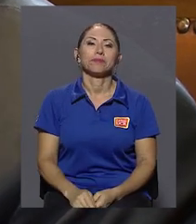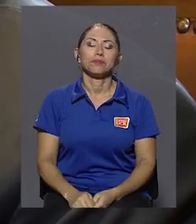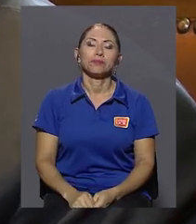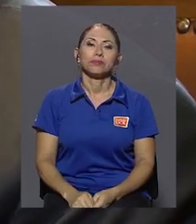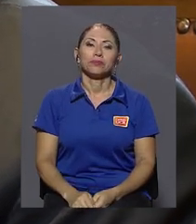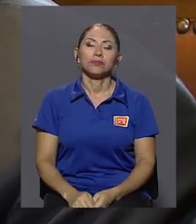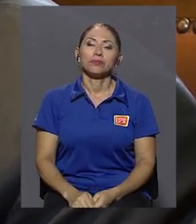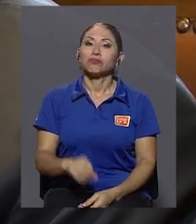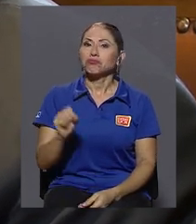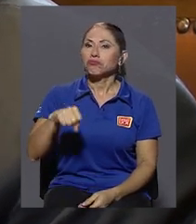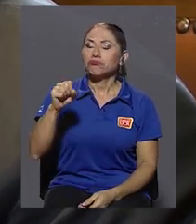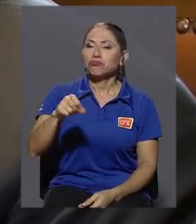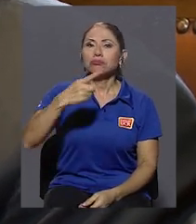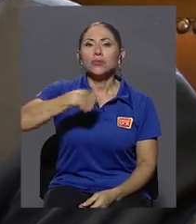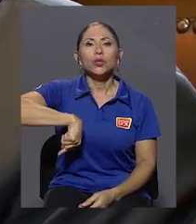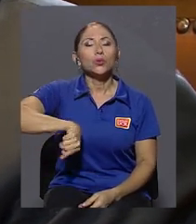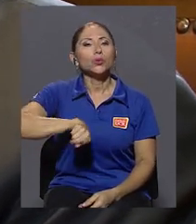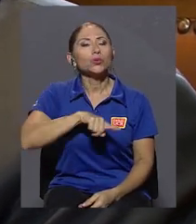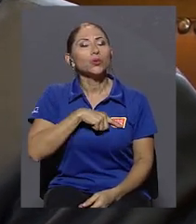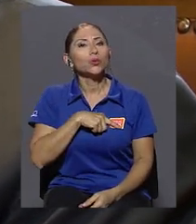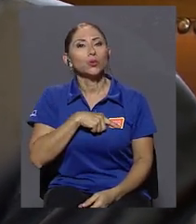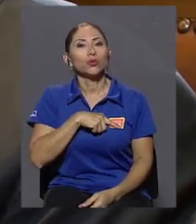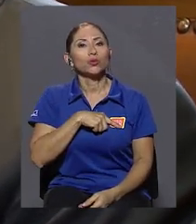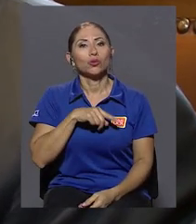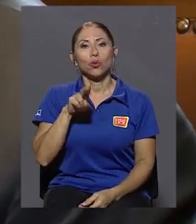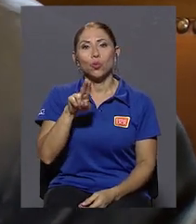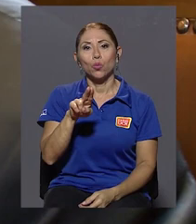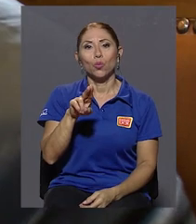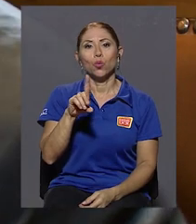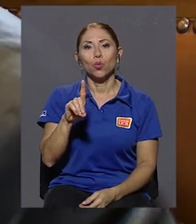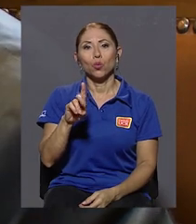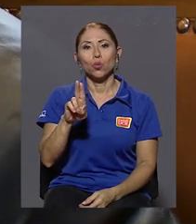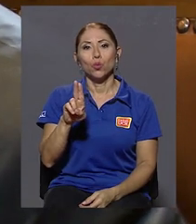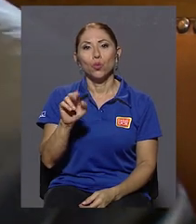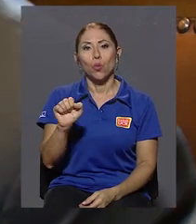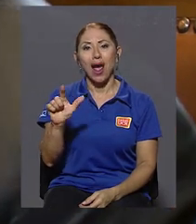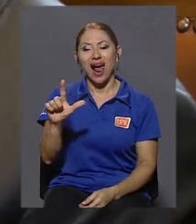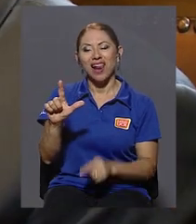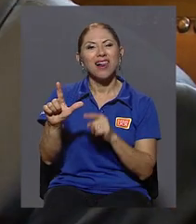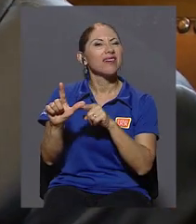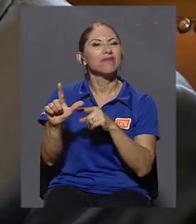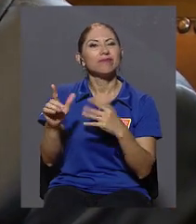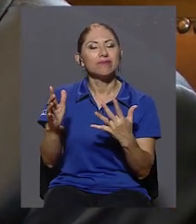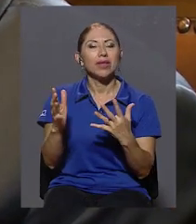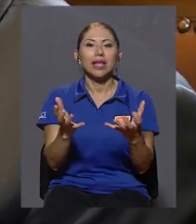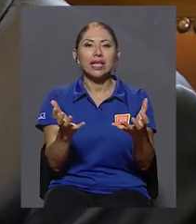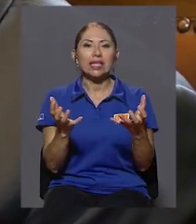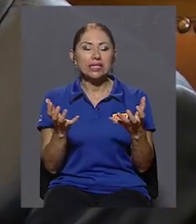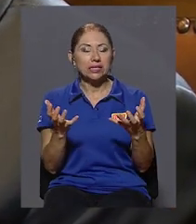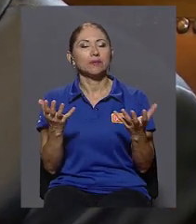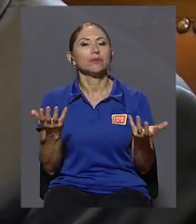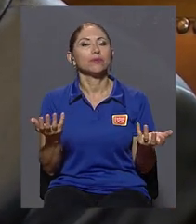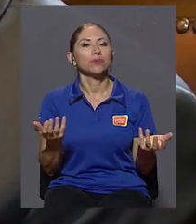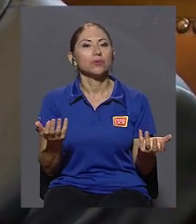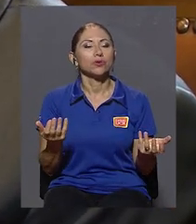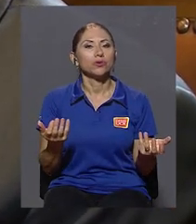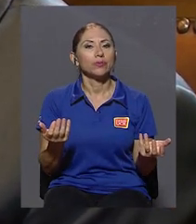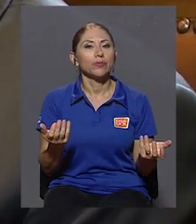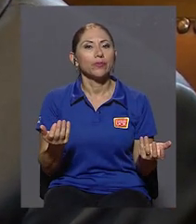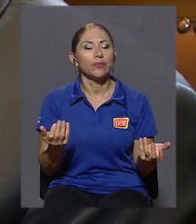En efecto, nosotros quisimos, nosotros la UDUAL me refiero, quisimos llegar